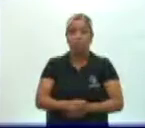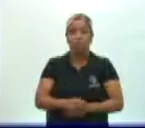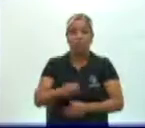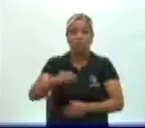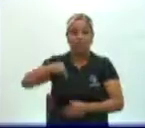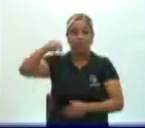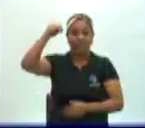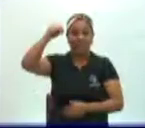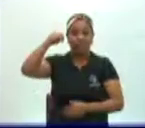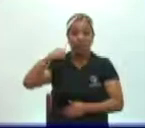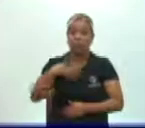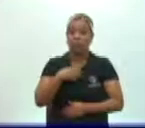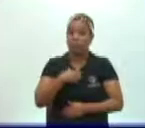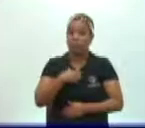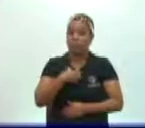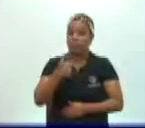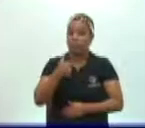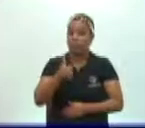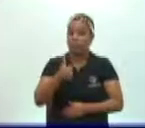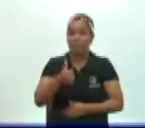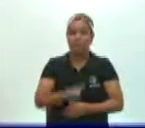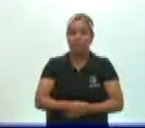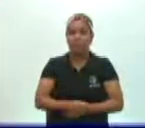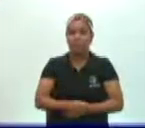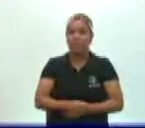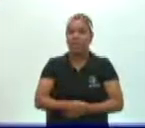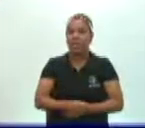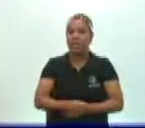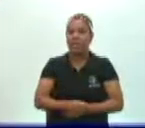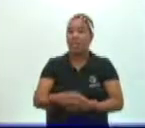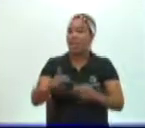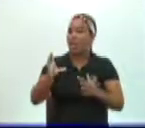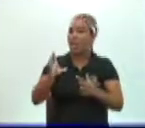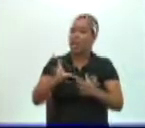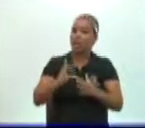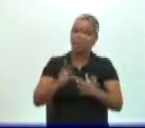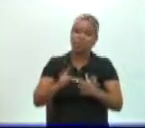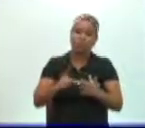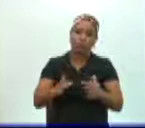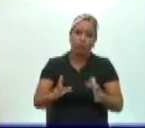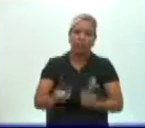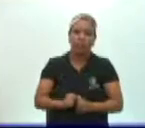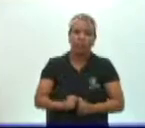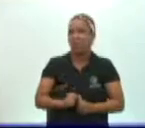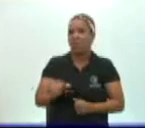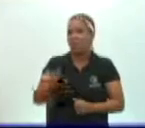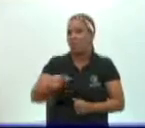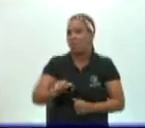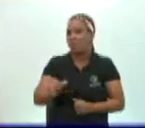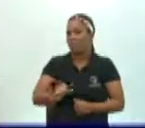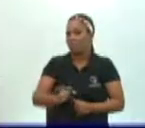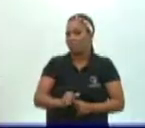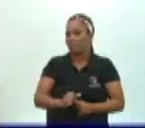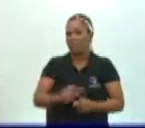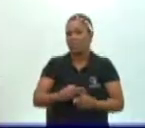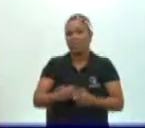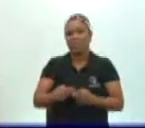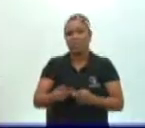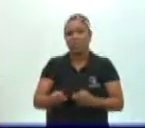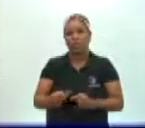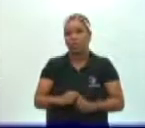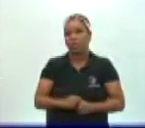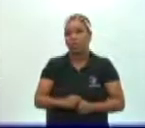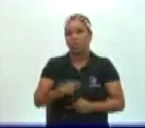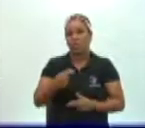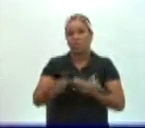tuvieron, bien pudiera decirse, la dicha de la desgracia. Su experiencia histórica mostró la tremenda importancia de no nacer